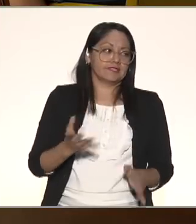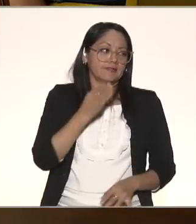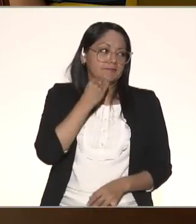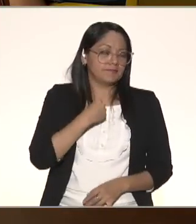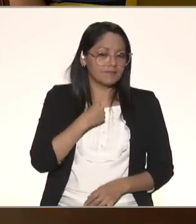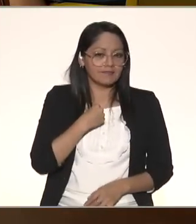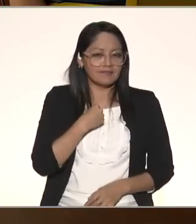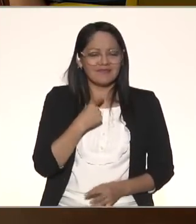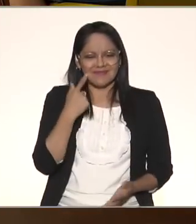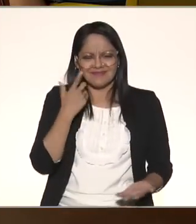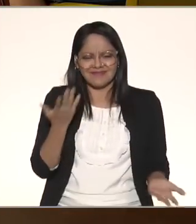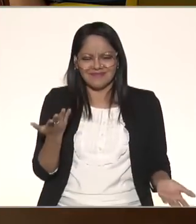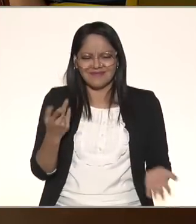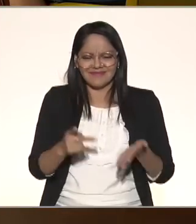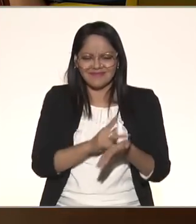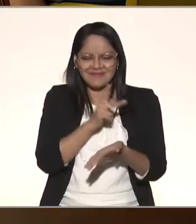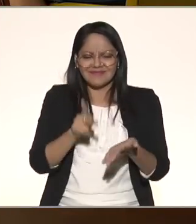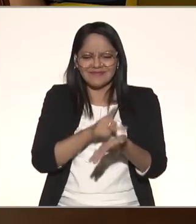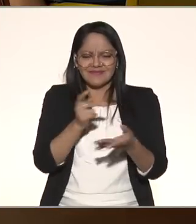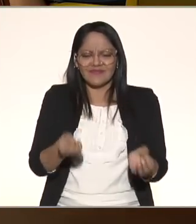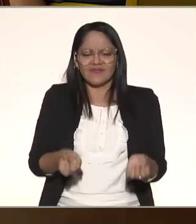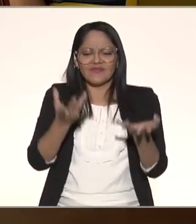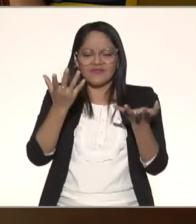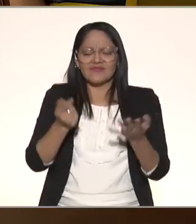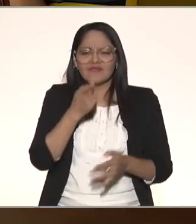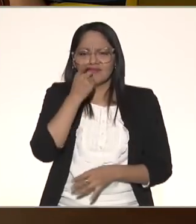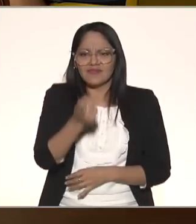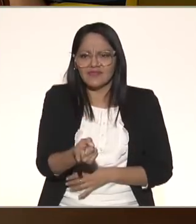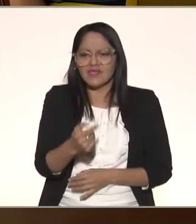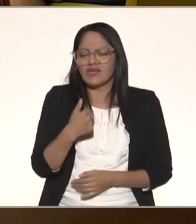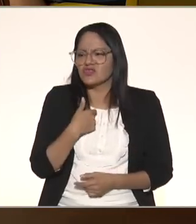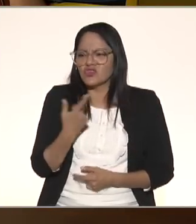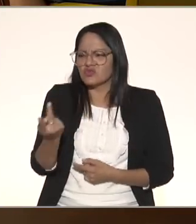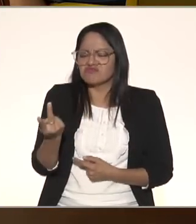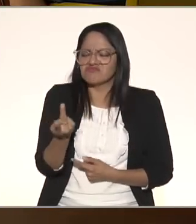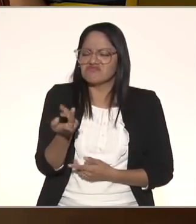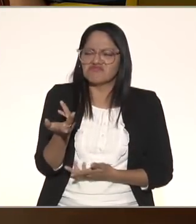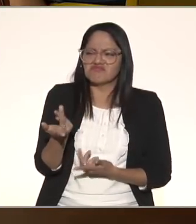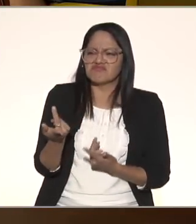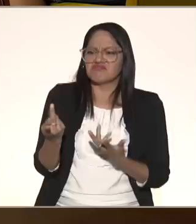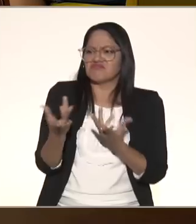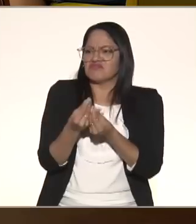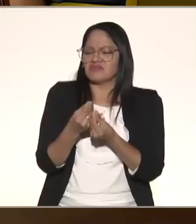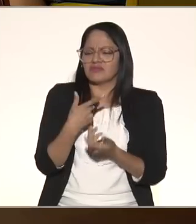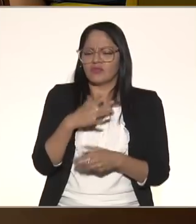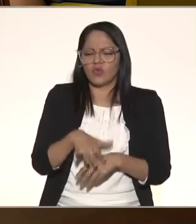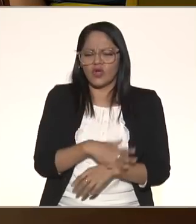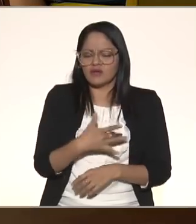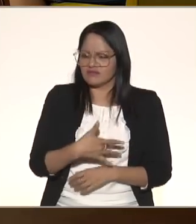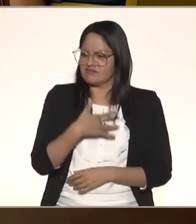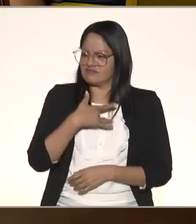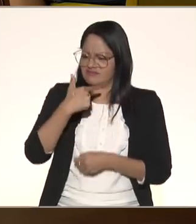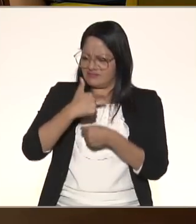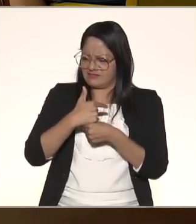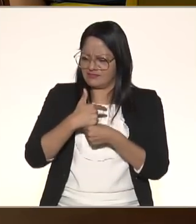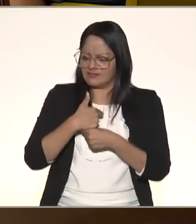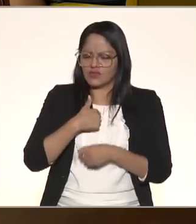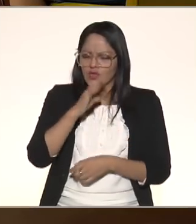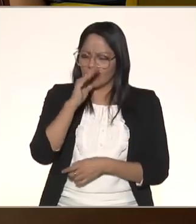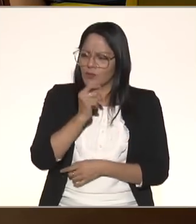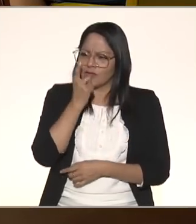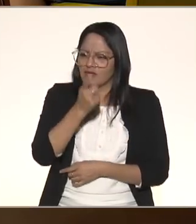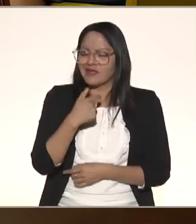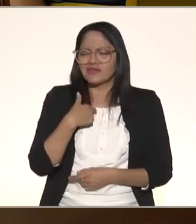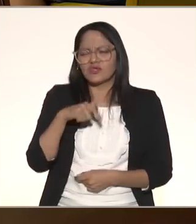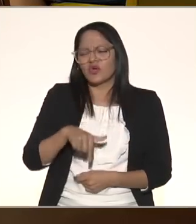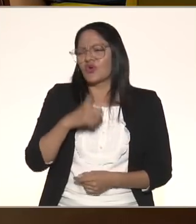cuántas veces o cuántas ocasiones pues tal vez no hemos actuado así porque no somos capaces de decir hoy